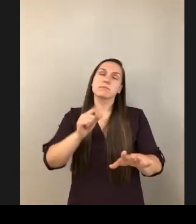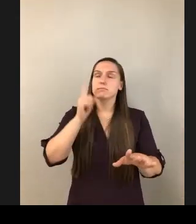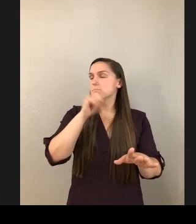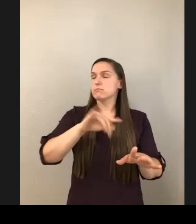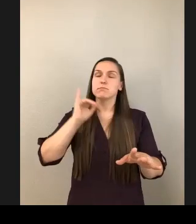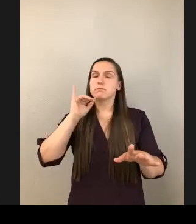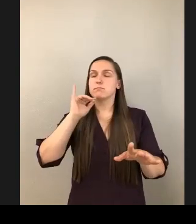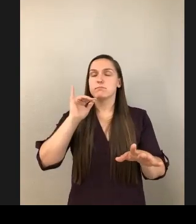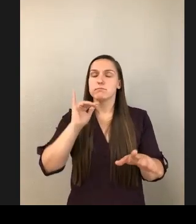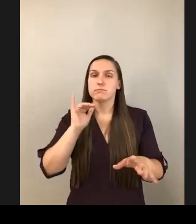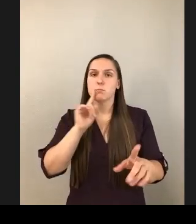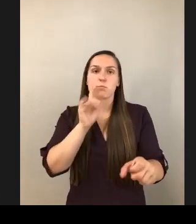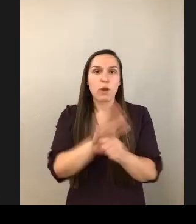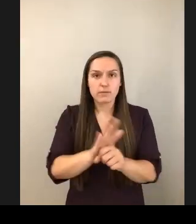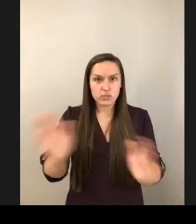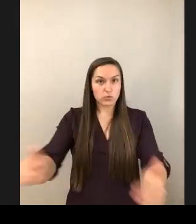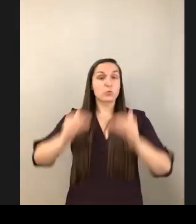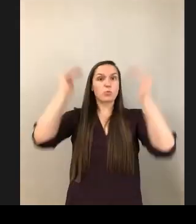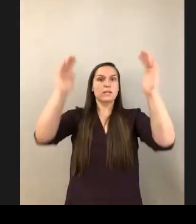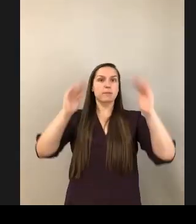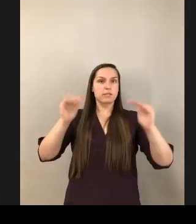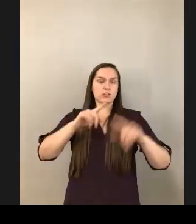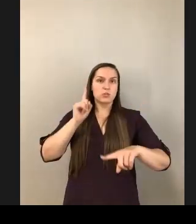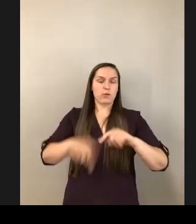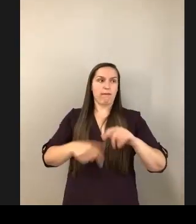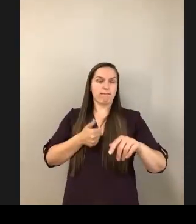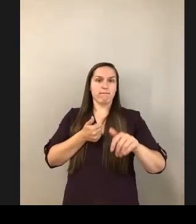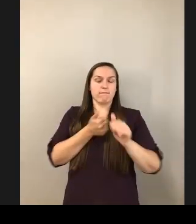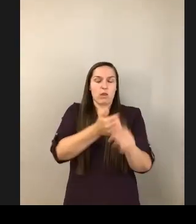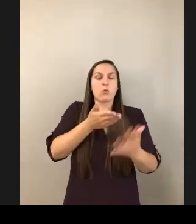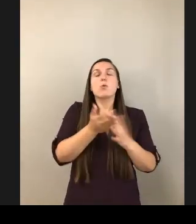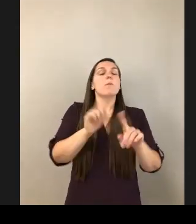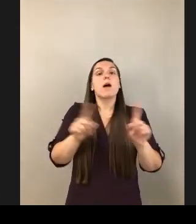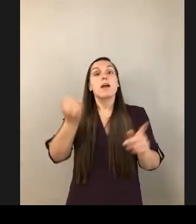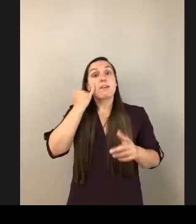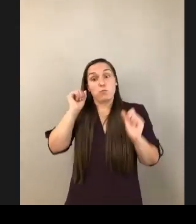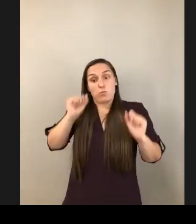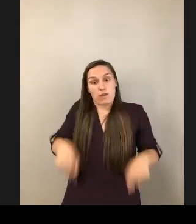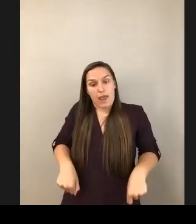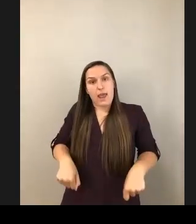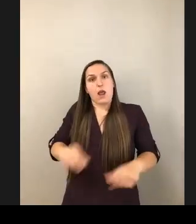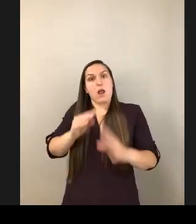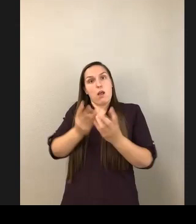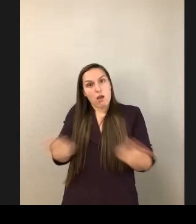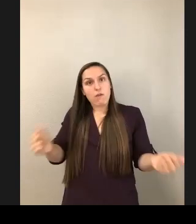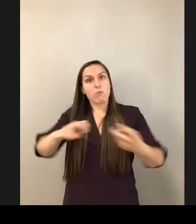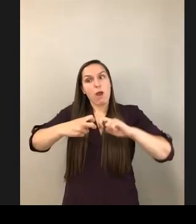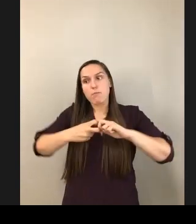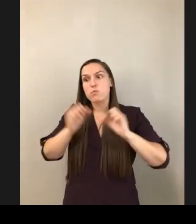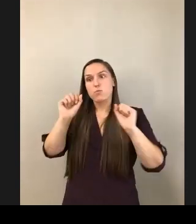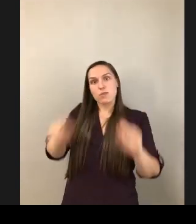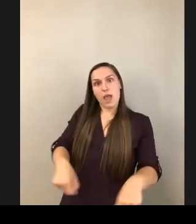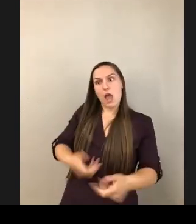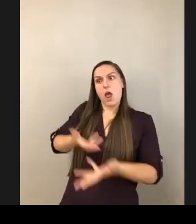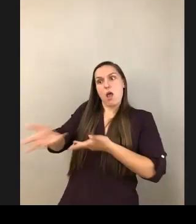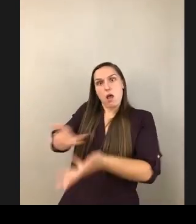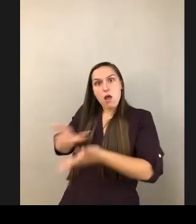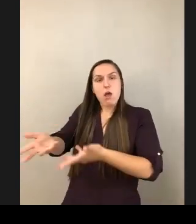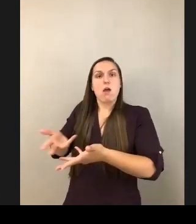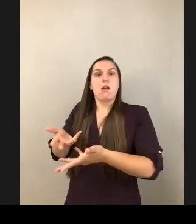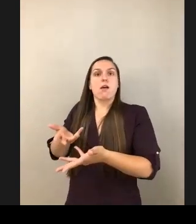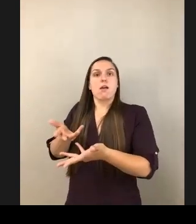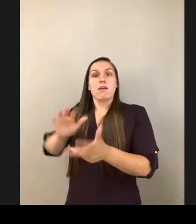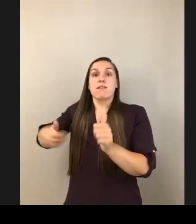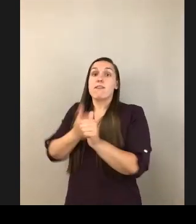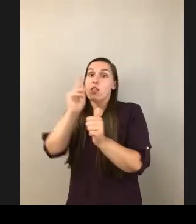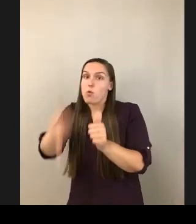sin hacer falsas promesas o expectativas falsas, si hay algo a lo que